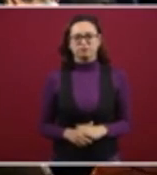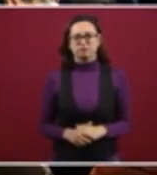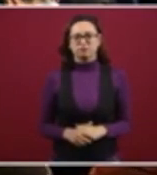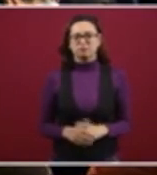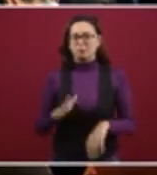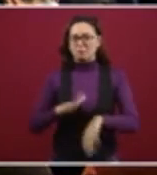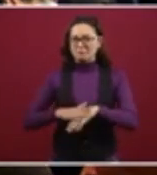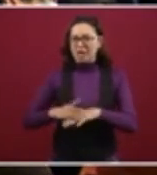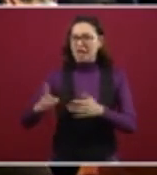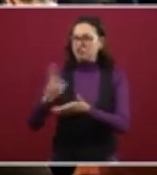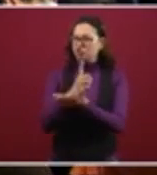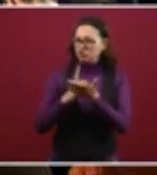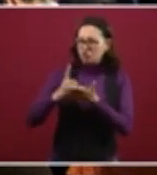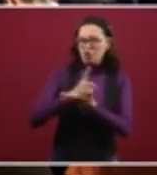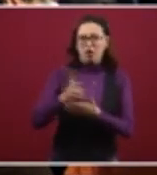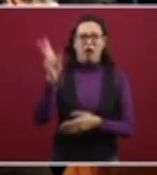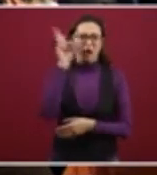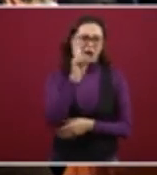incremento en el consumo de drogas